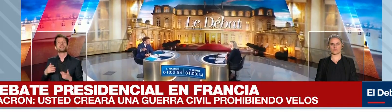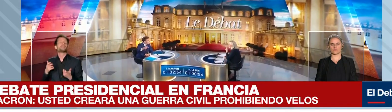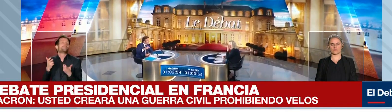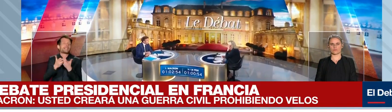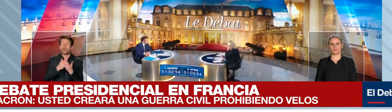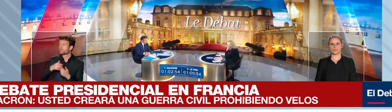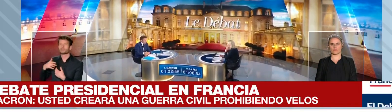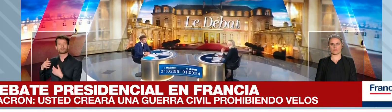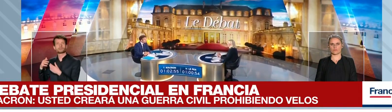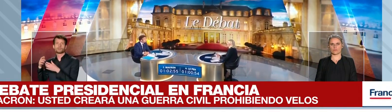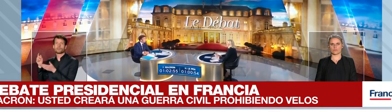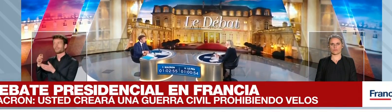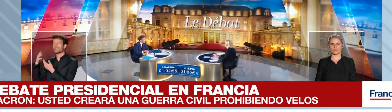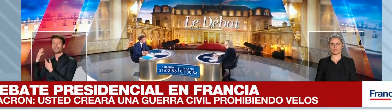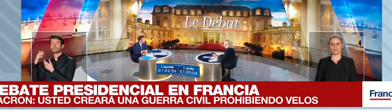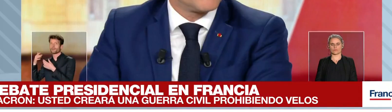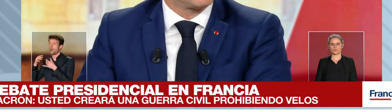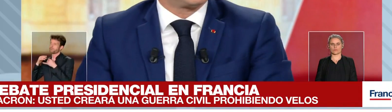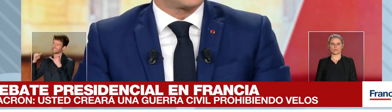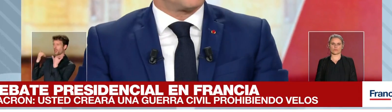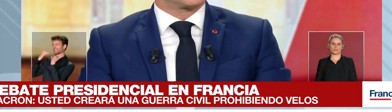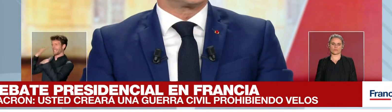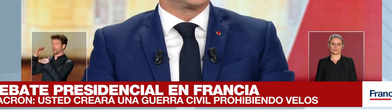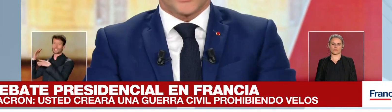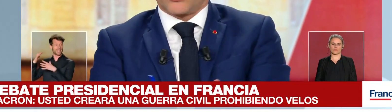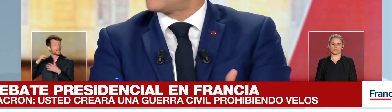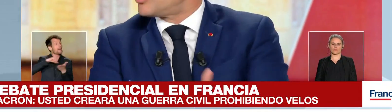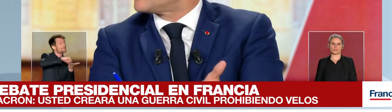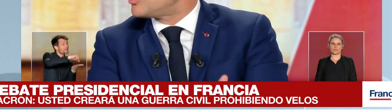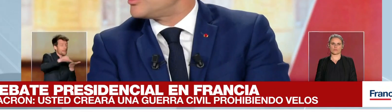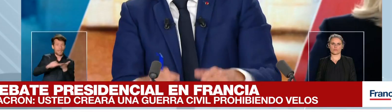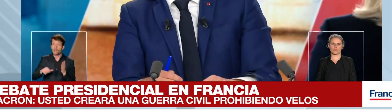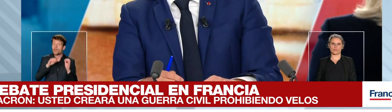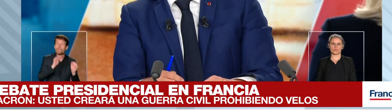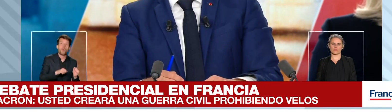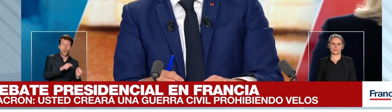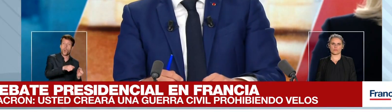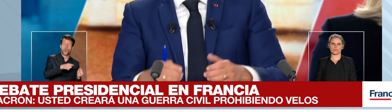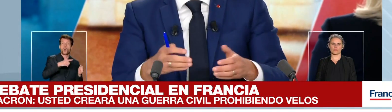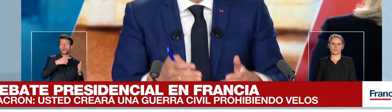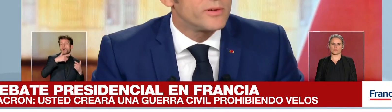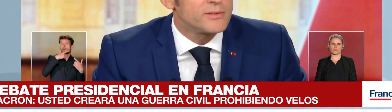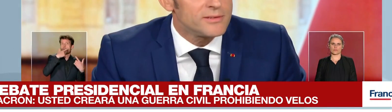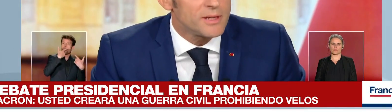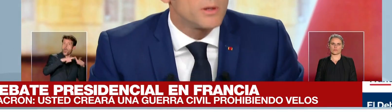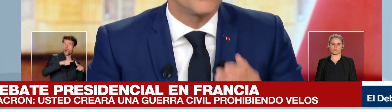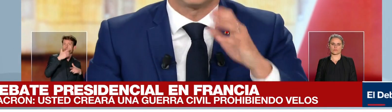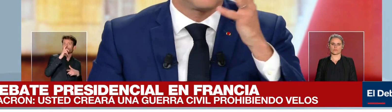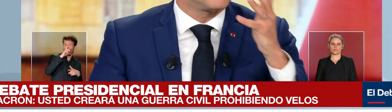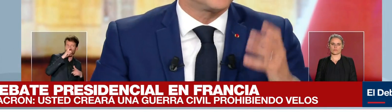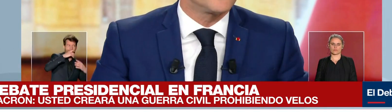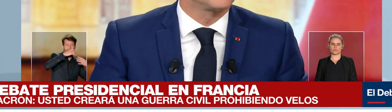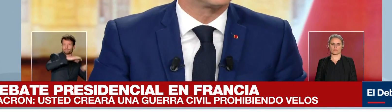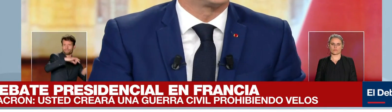por potencias extranjeras para enseñar en nuestro territorio podían hacerlo en lengua extranjera sin control de la educación nacional.